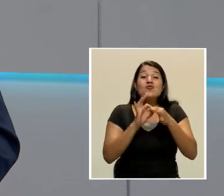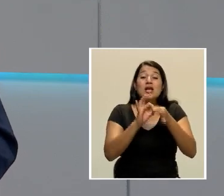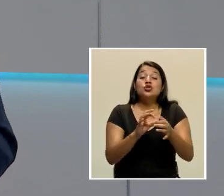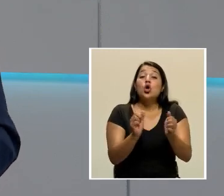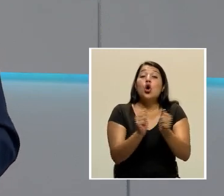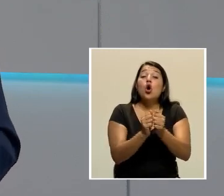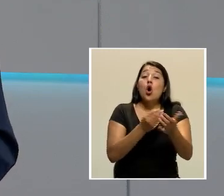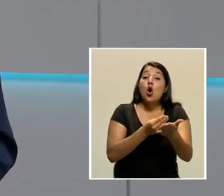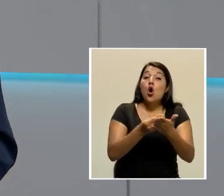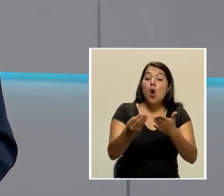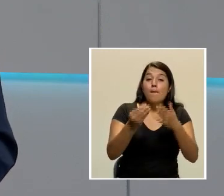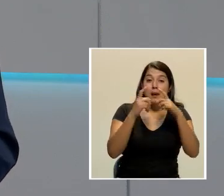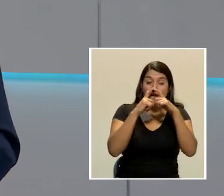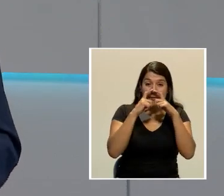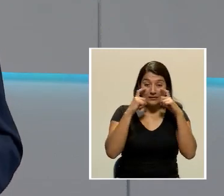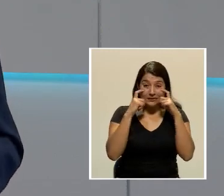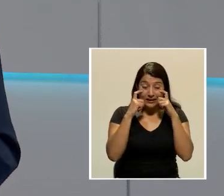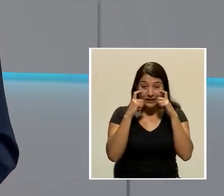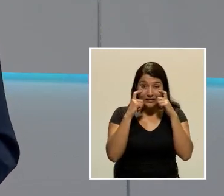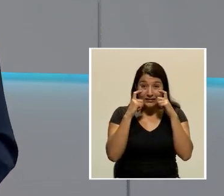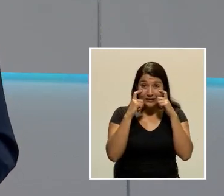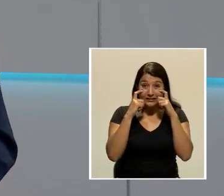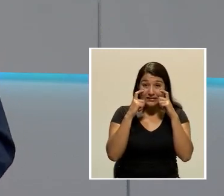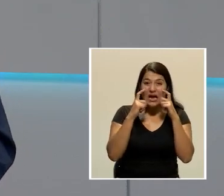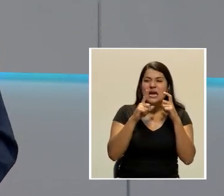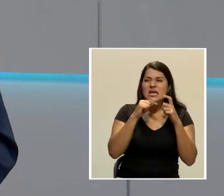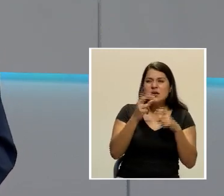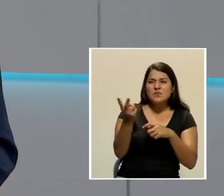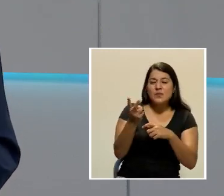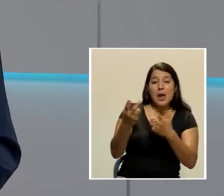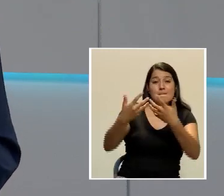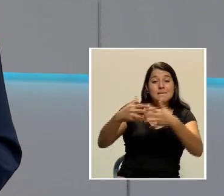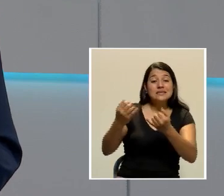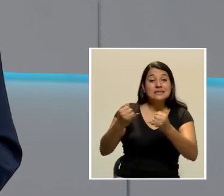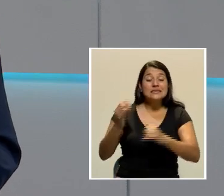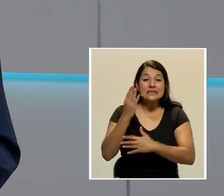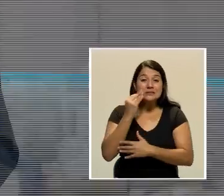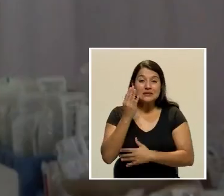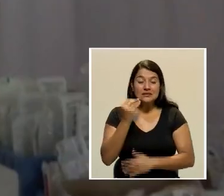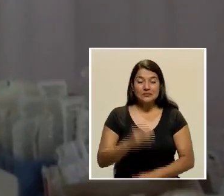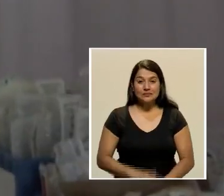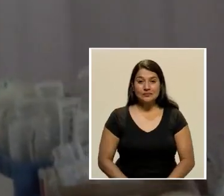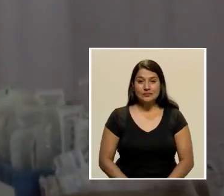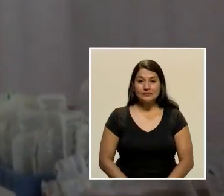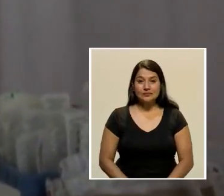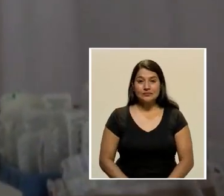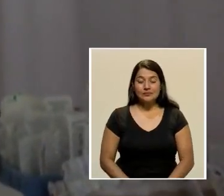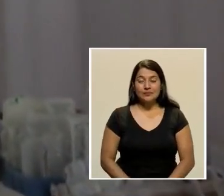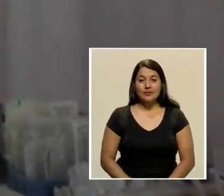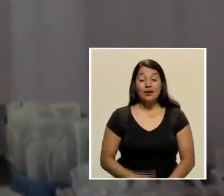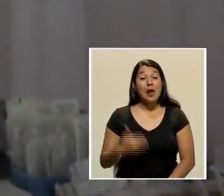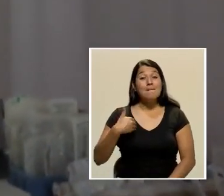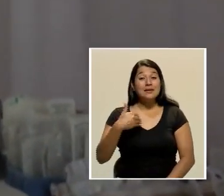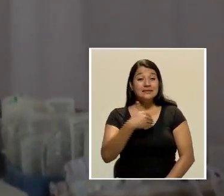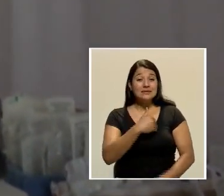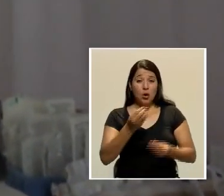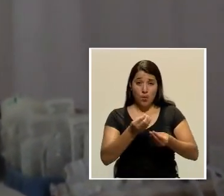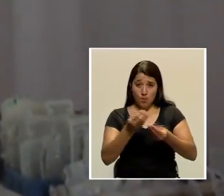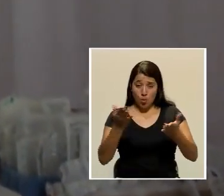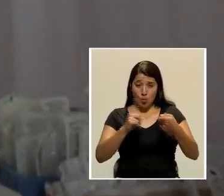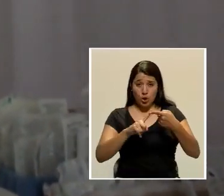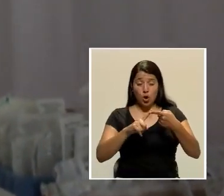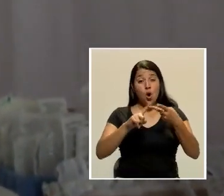El presidente Carlos Alvarado pidió a las autoridades de la Caja Costarricense del Seguro Social llegar hasta las